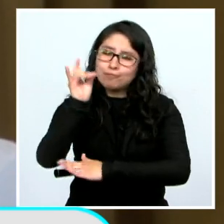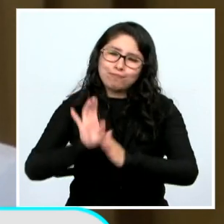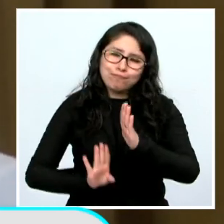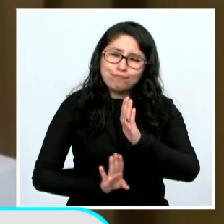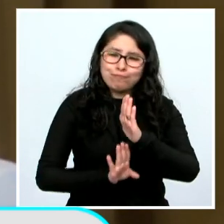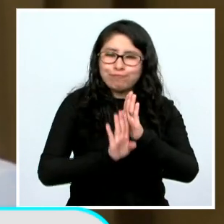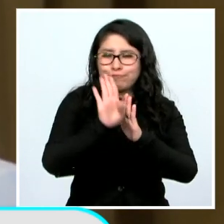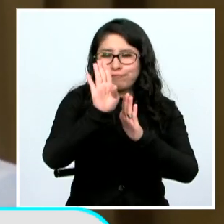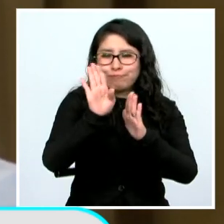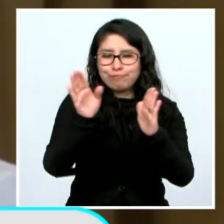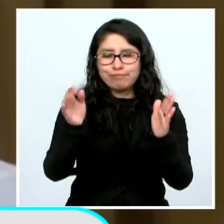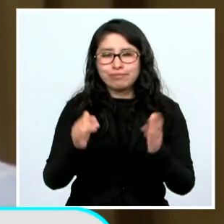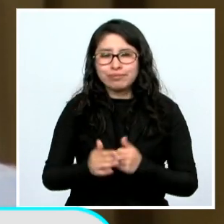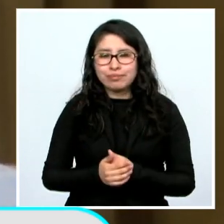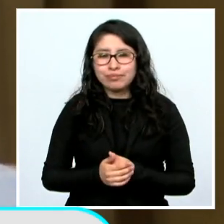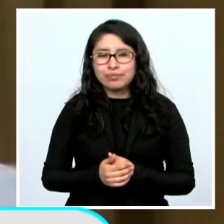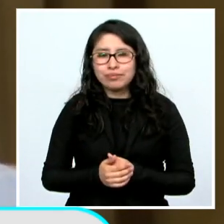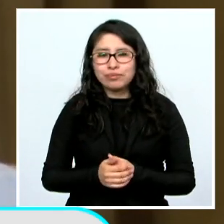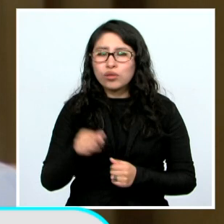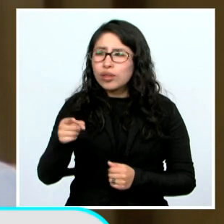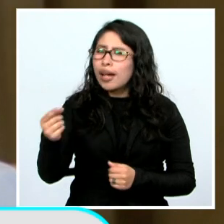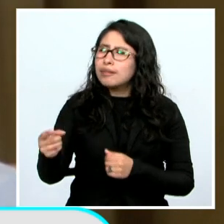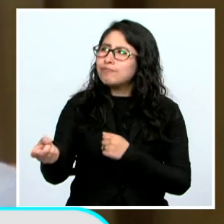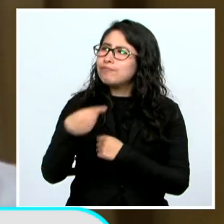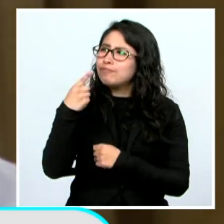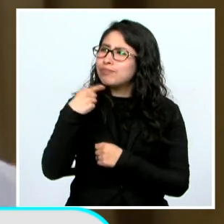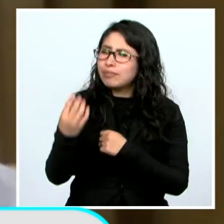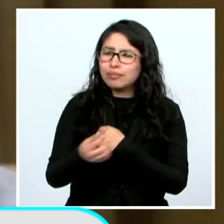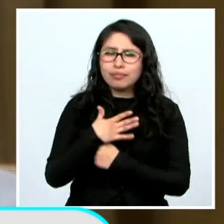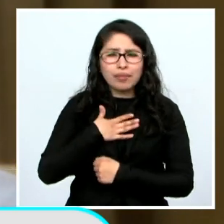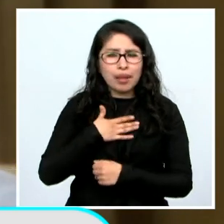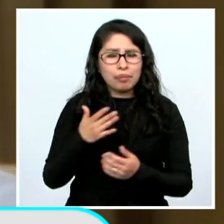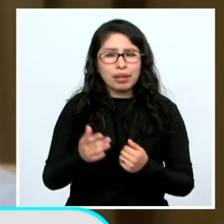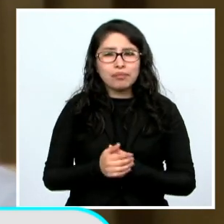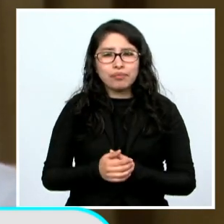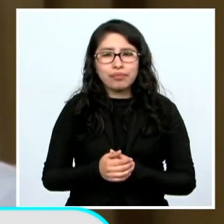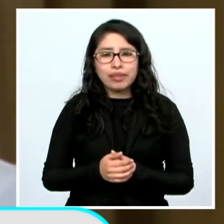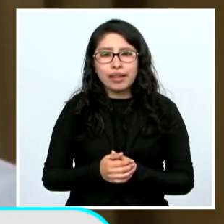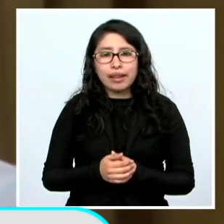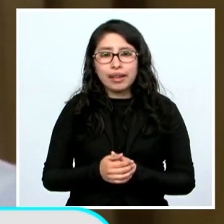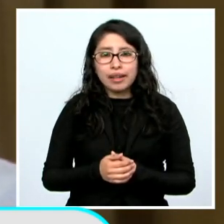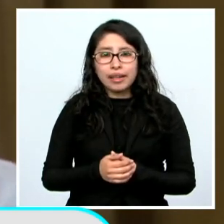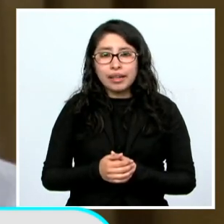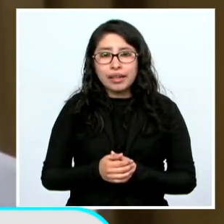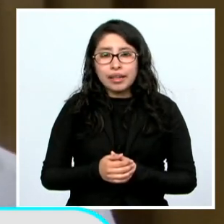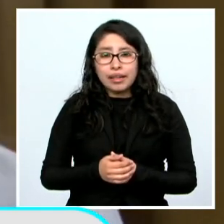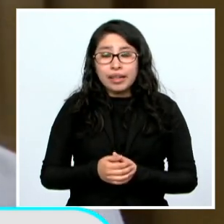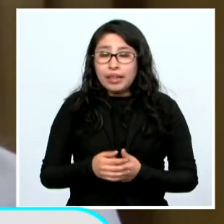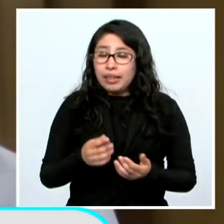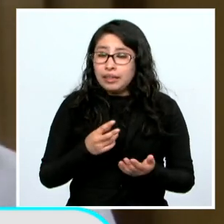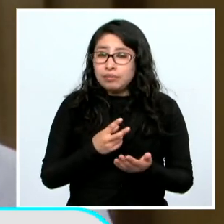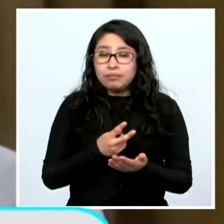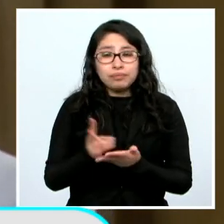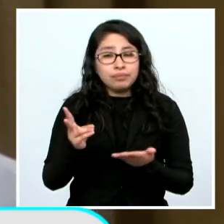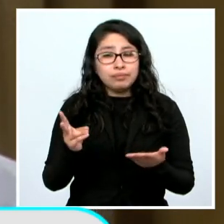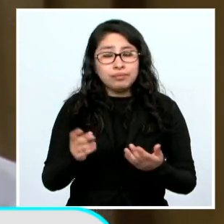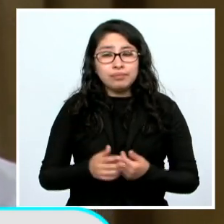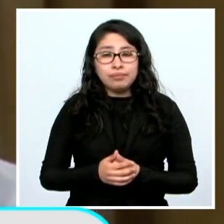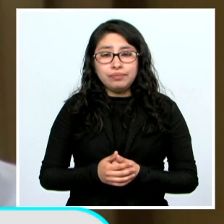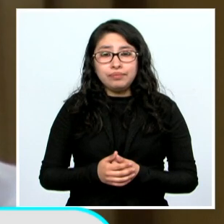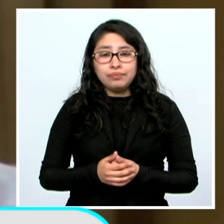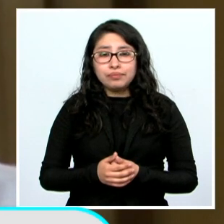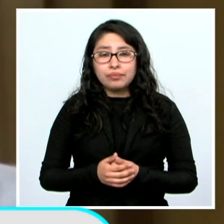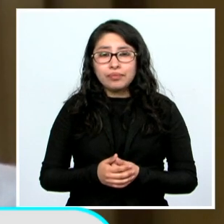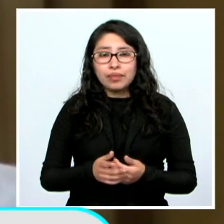me decía, me hacía referencia del vuelo y obviamente de que eso requiere